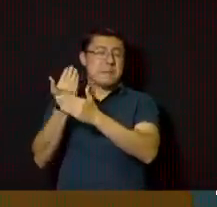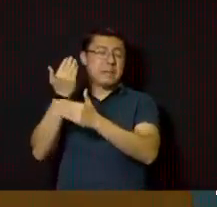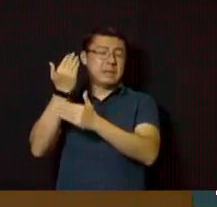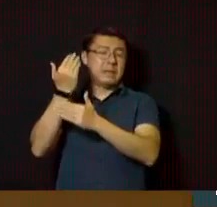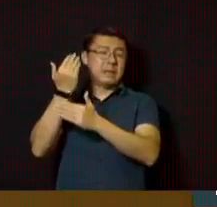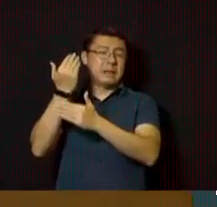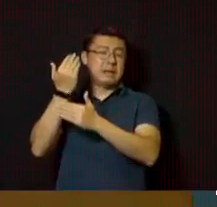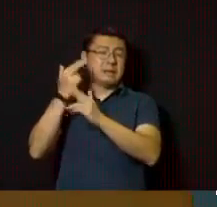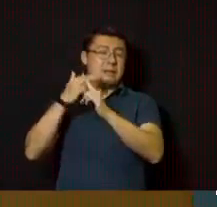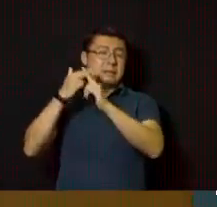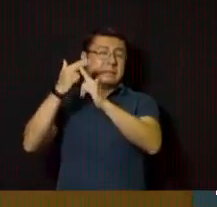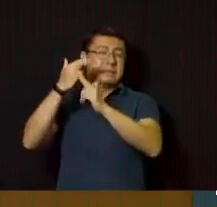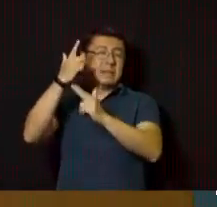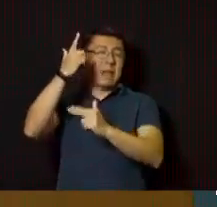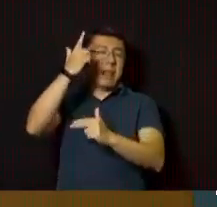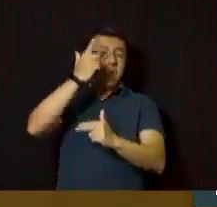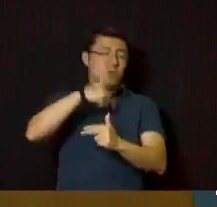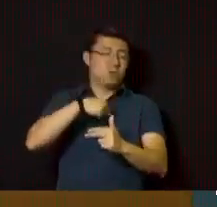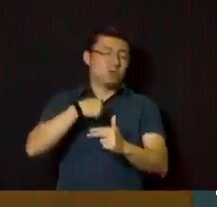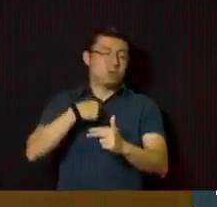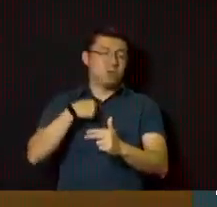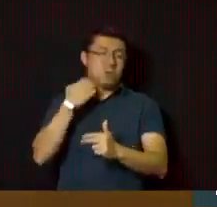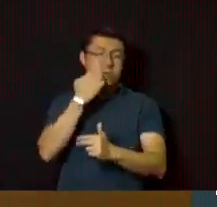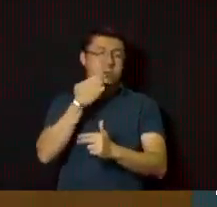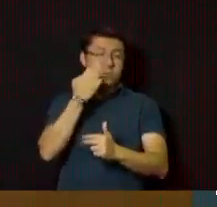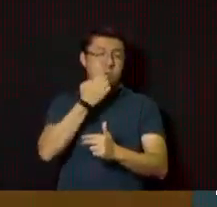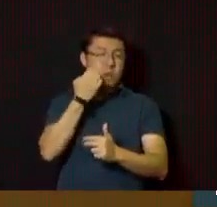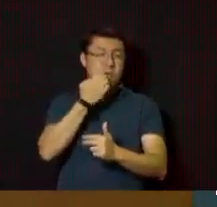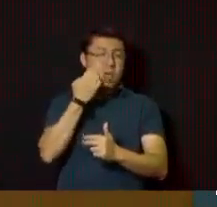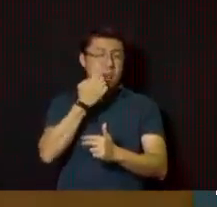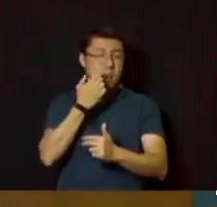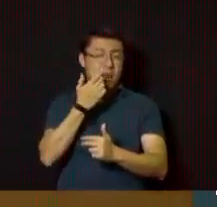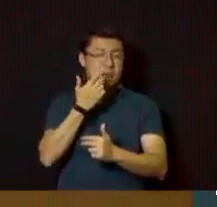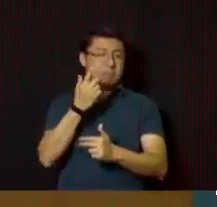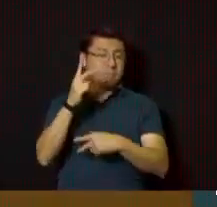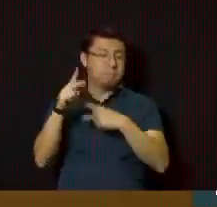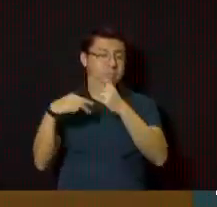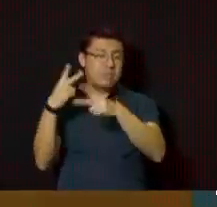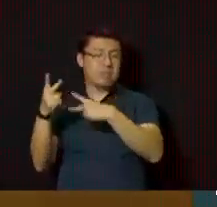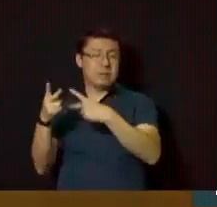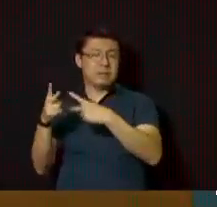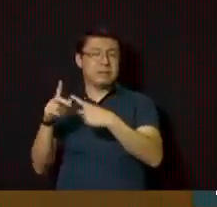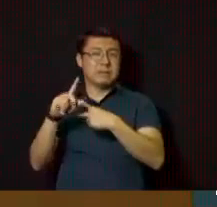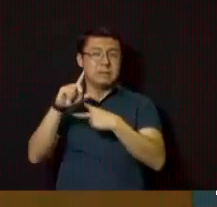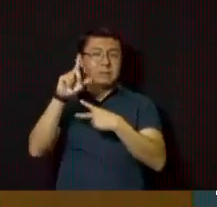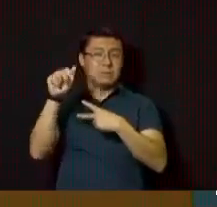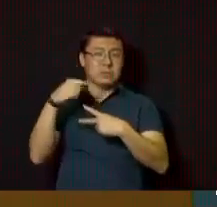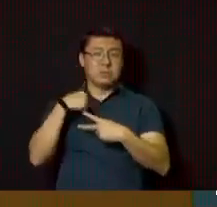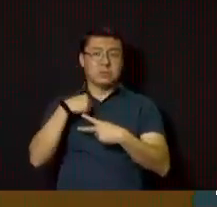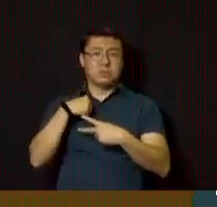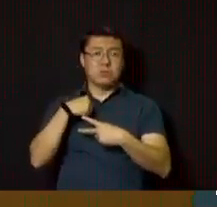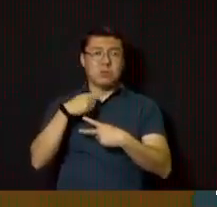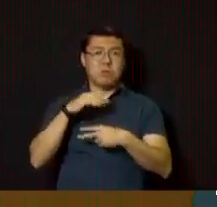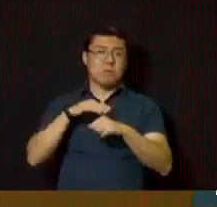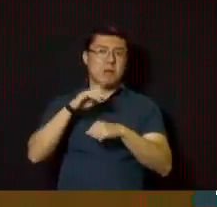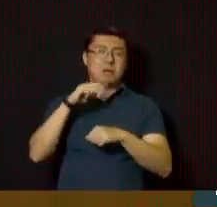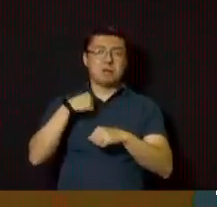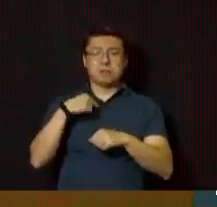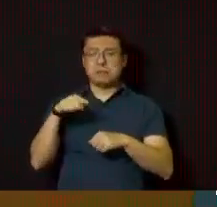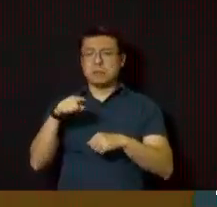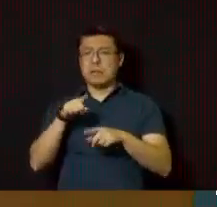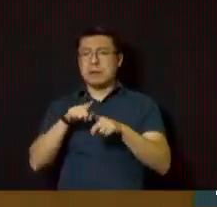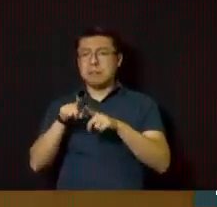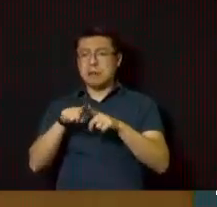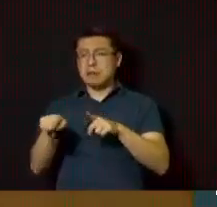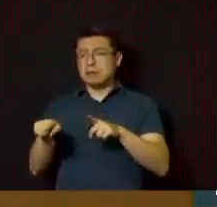Yo mismo me iba a la escuela desde muy pequeño y me recogía, y después yo representaba como papá, mamá, mis hermanos, en sus reuniones de